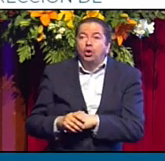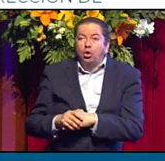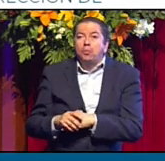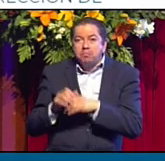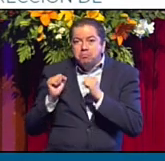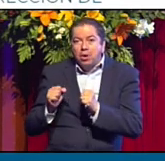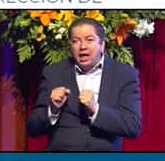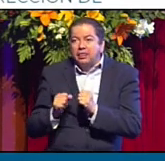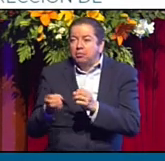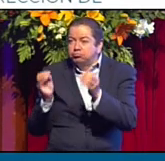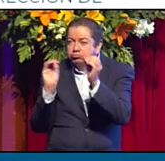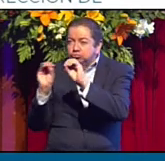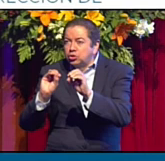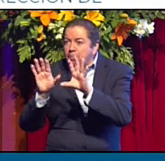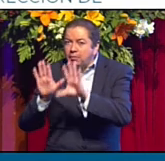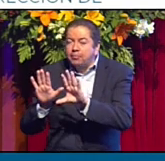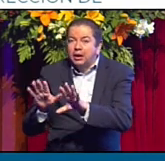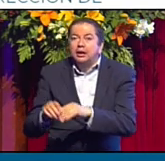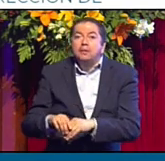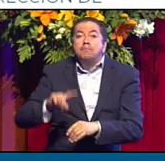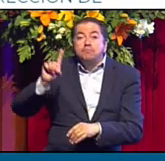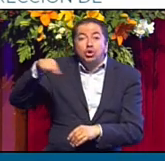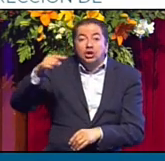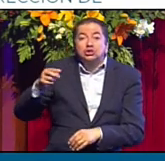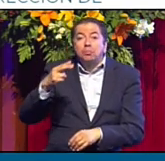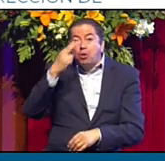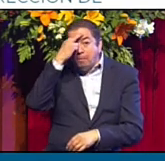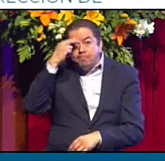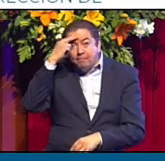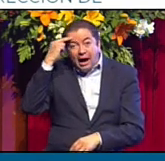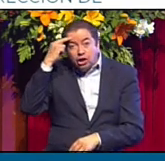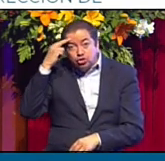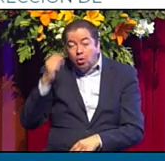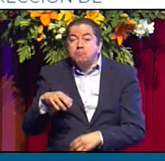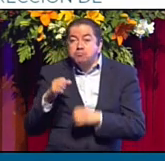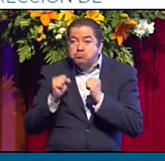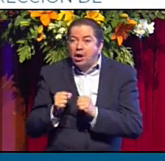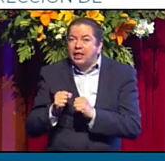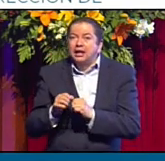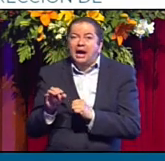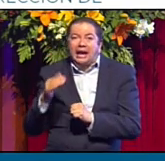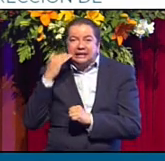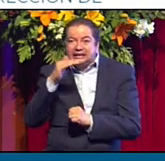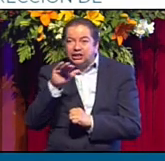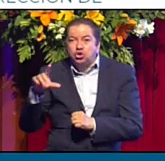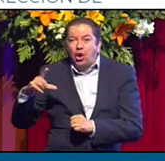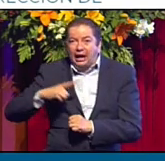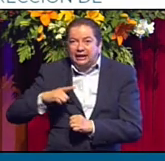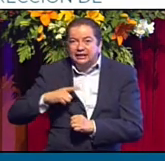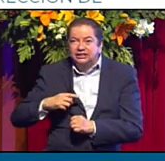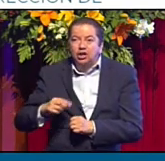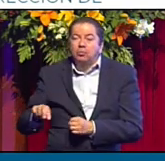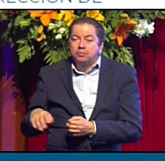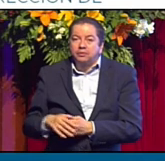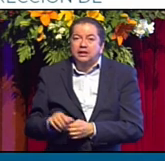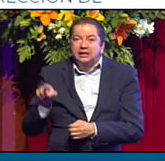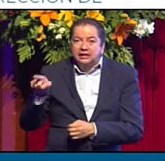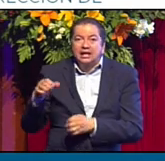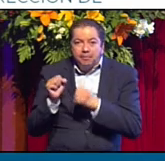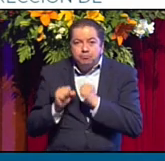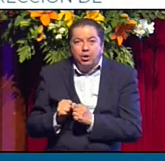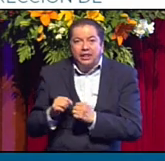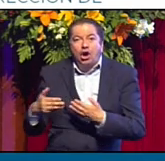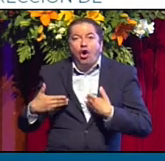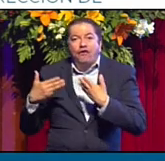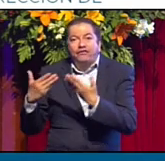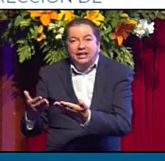Roberto Mondaga para que en marzo del próximo año nuestros niños puedan ingresar efectivamente a un liceo, a la educación superior, que también